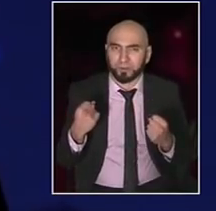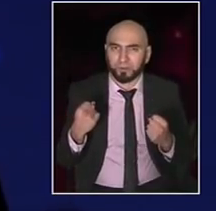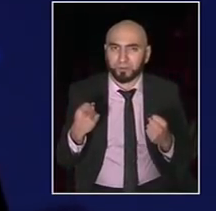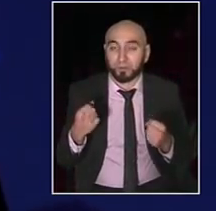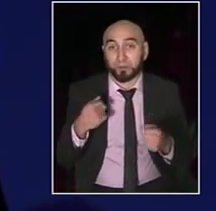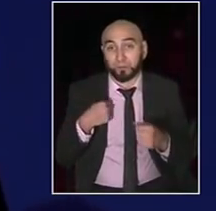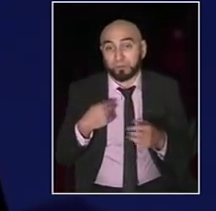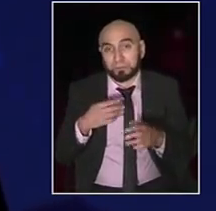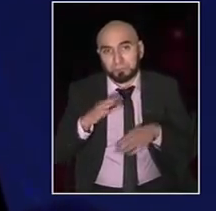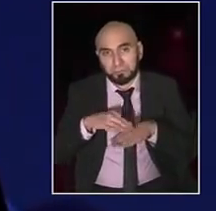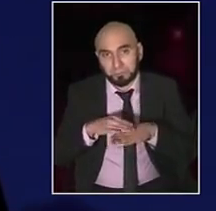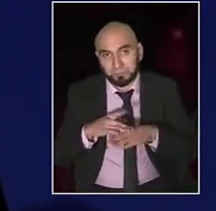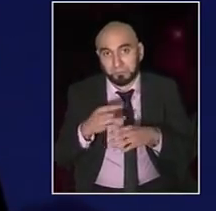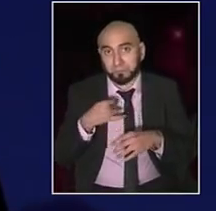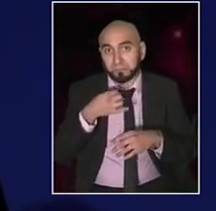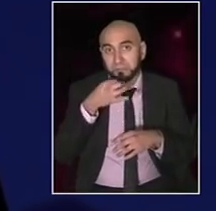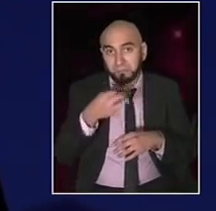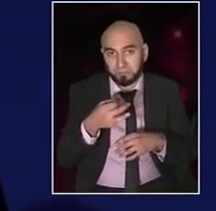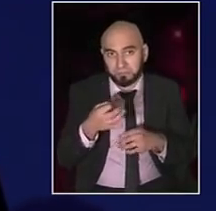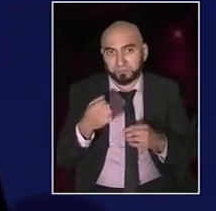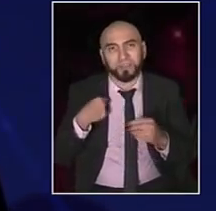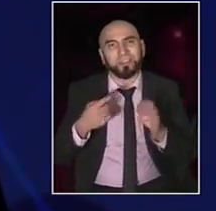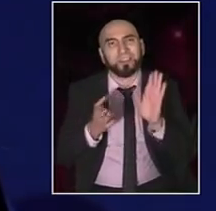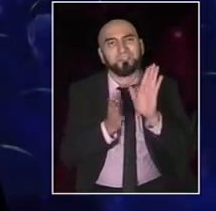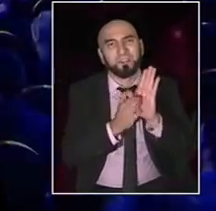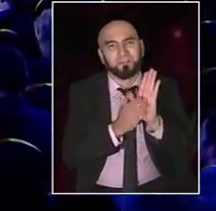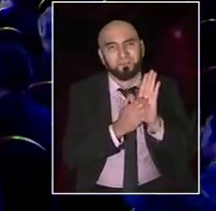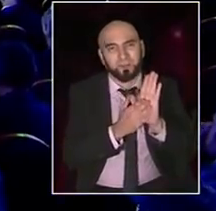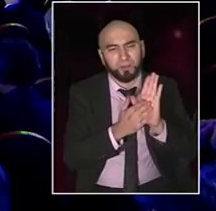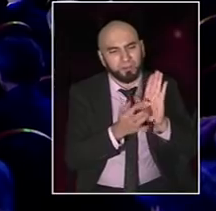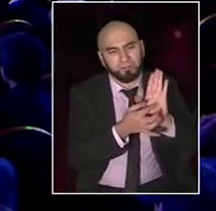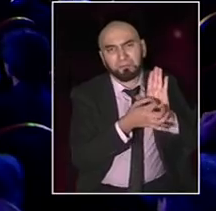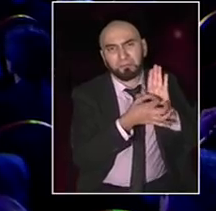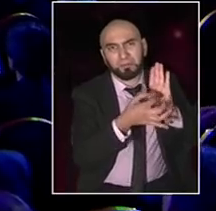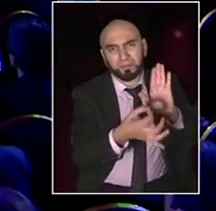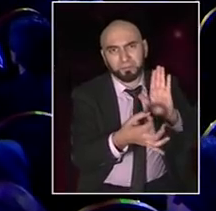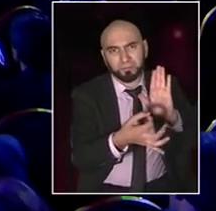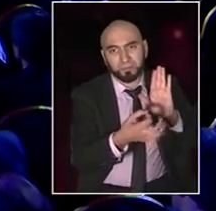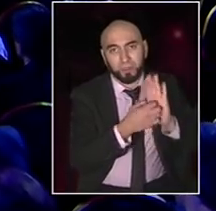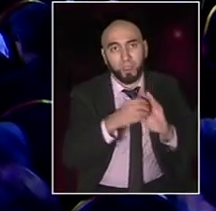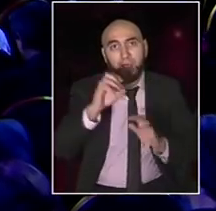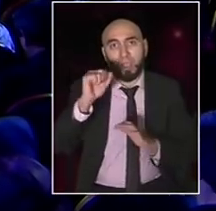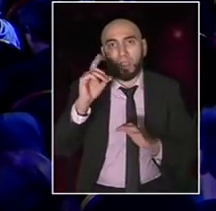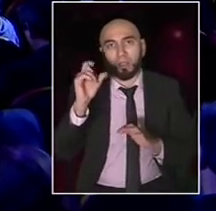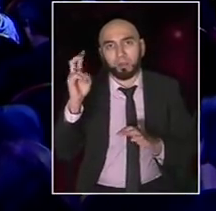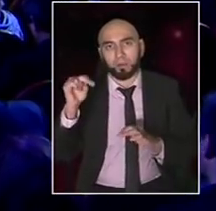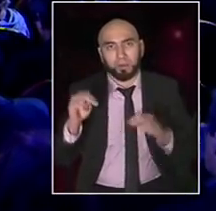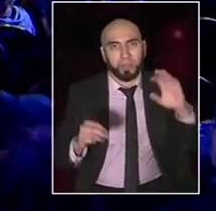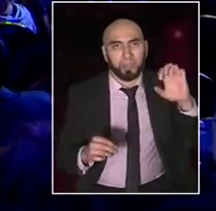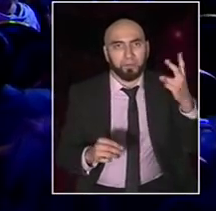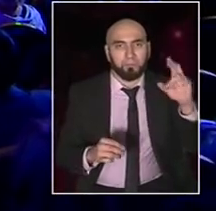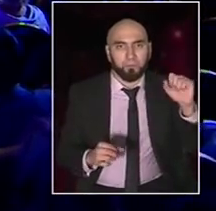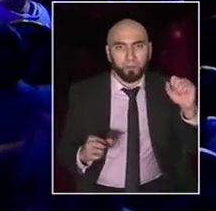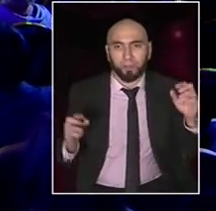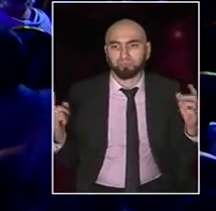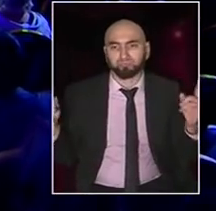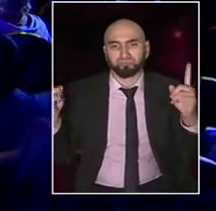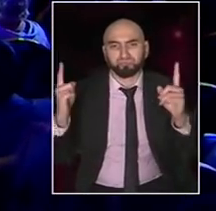me permiten, citando el libro El Génesis de la Biblia, llevó a Adán y Eva a comer el fruto prohibido del árbol